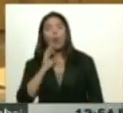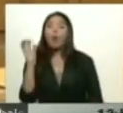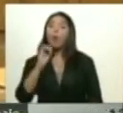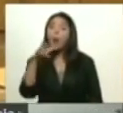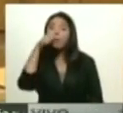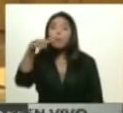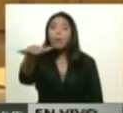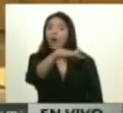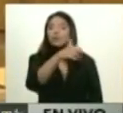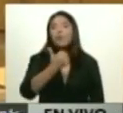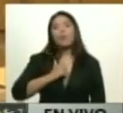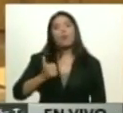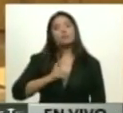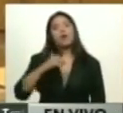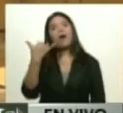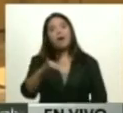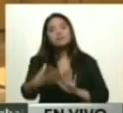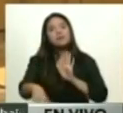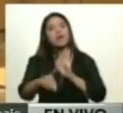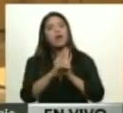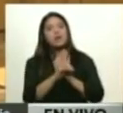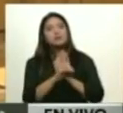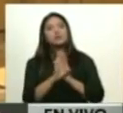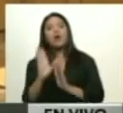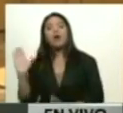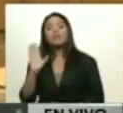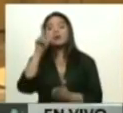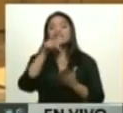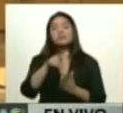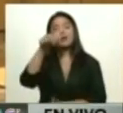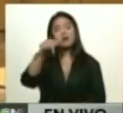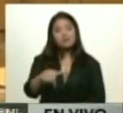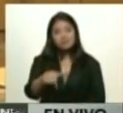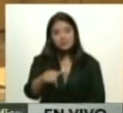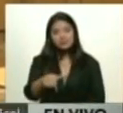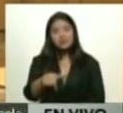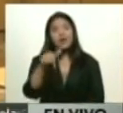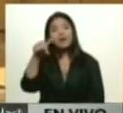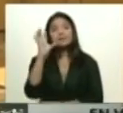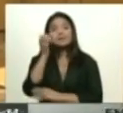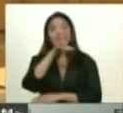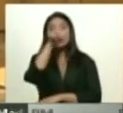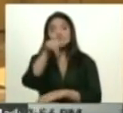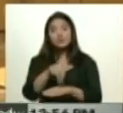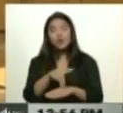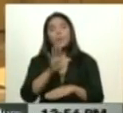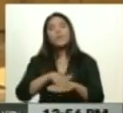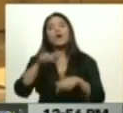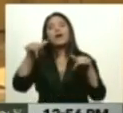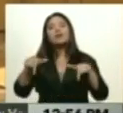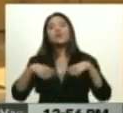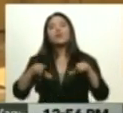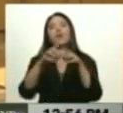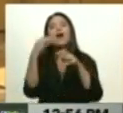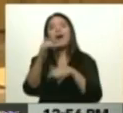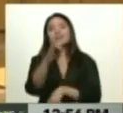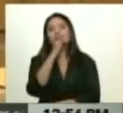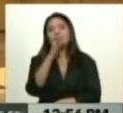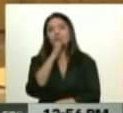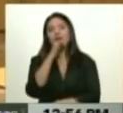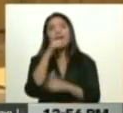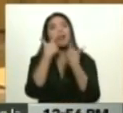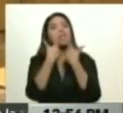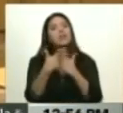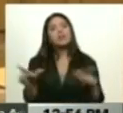pueblo cualquiera que tenga derecho a venir acá a cubrir esta Asamblea Nacional por ser esta una fuente de noticias.